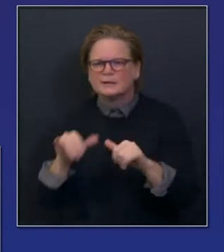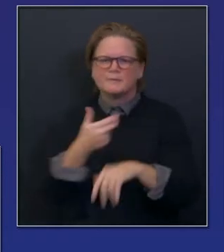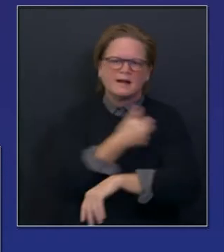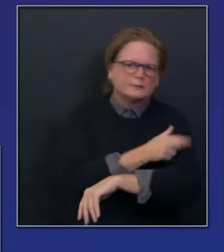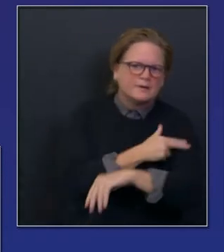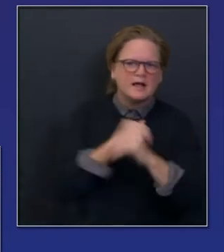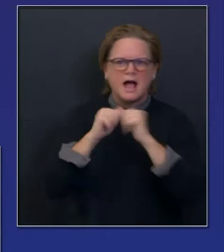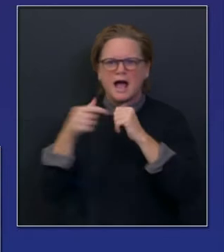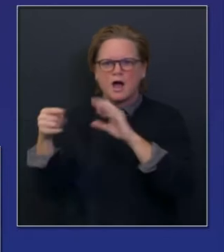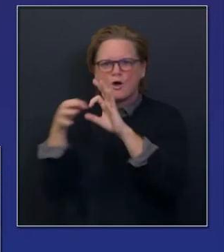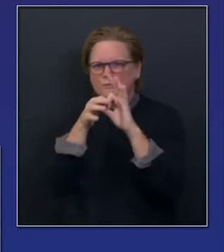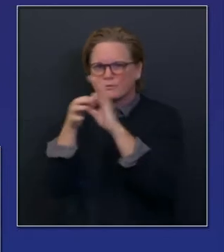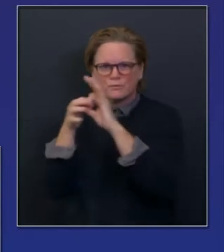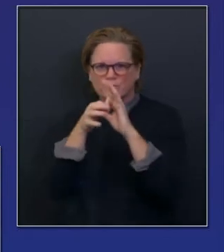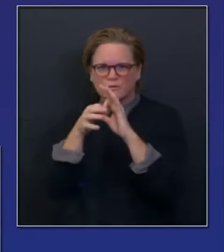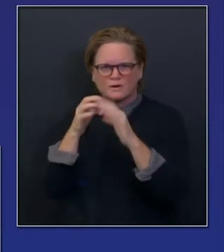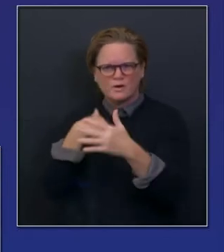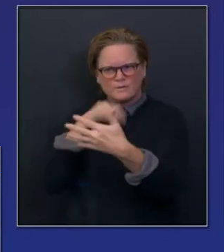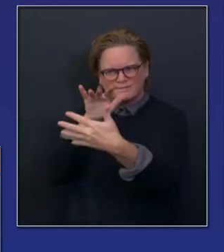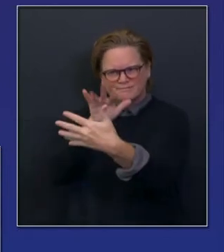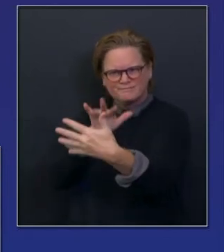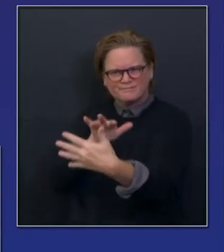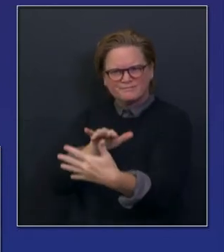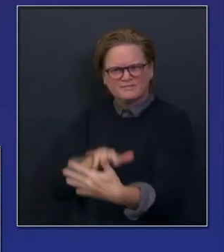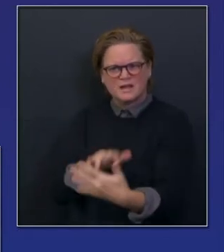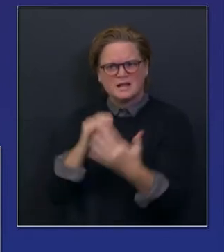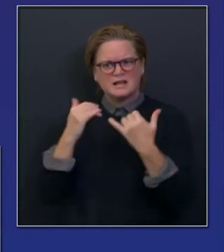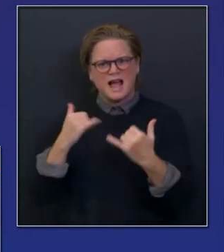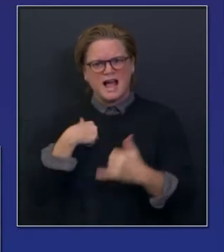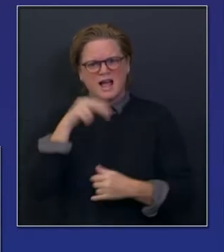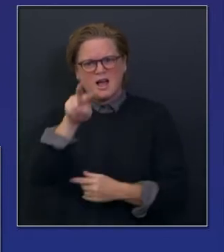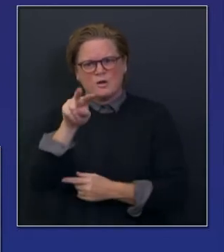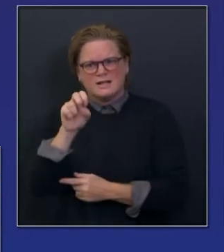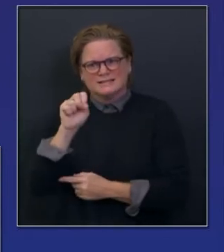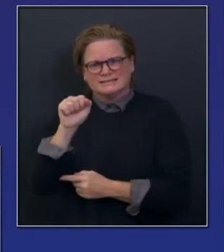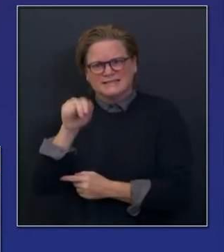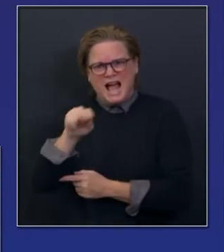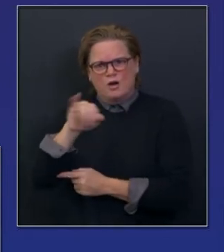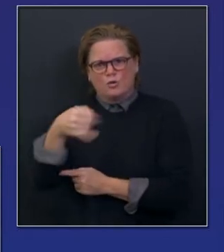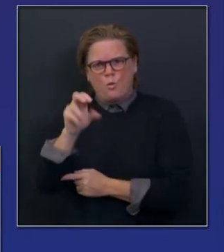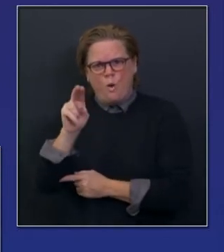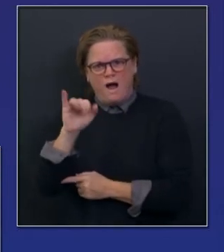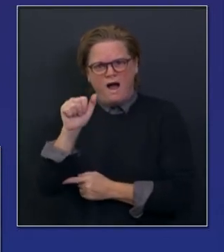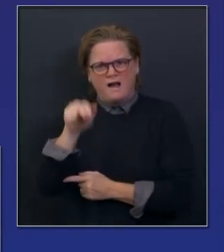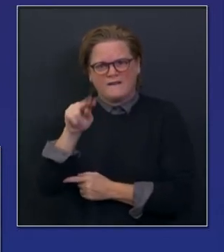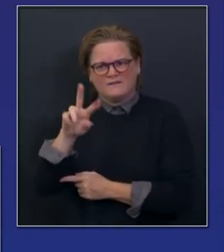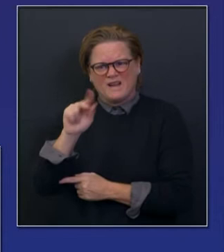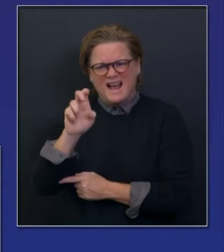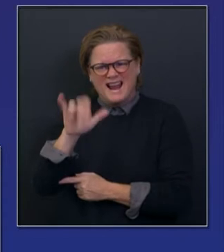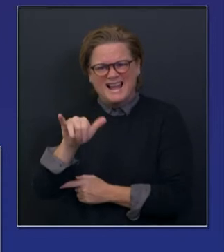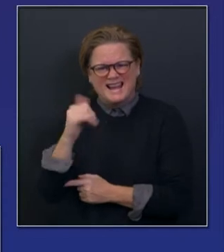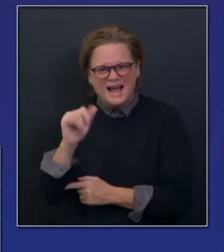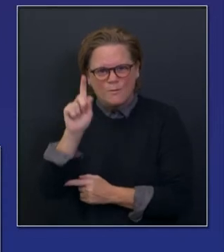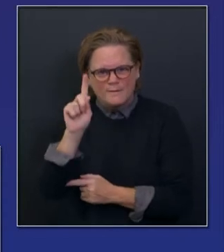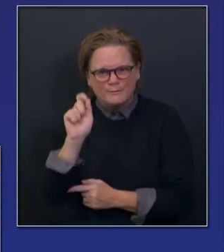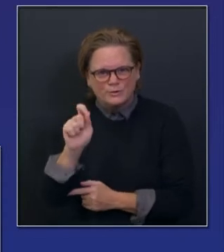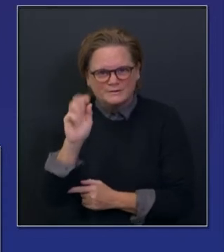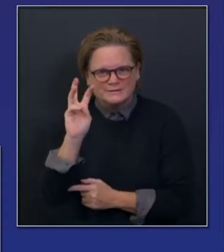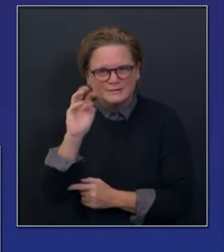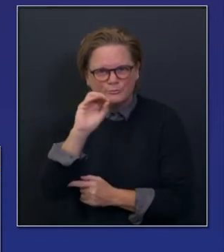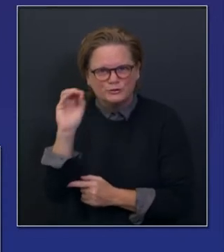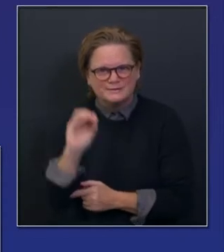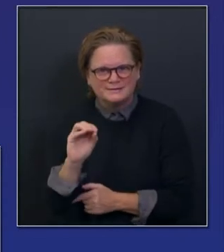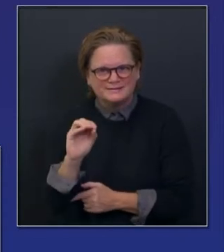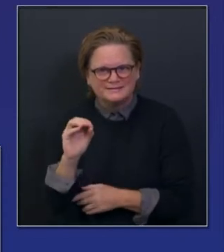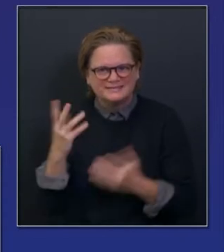California, Valle de San Joaquín y el sur de California. Ahí pueden ver que está bajísimo, actualmente 1.6 la